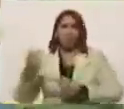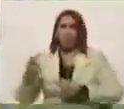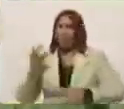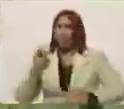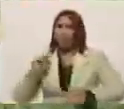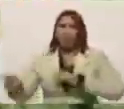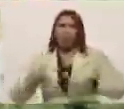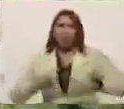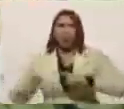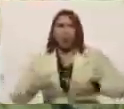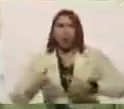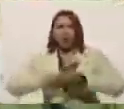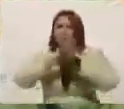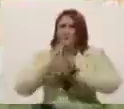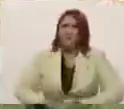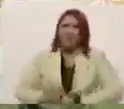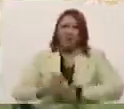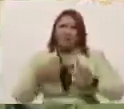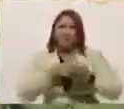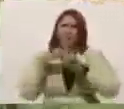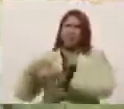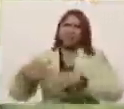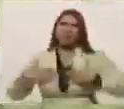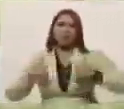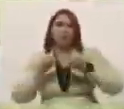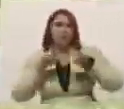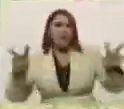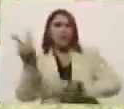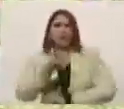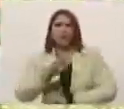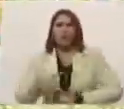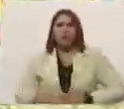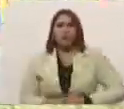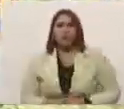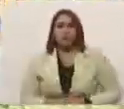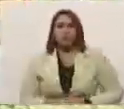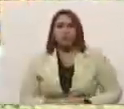esa amenaza a la seguridad y a la paz de Venezuela.